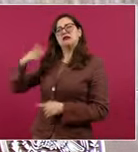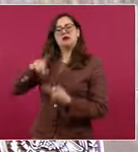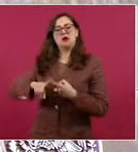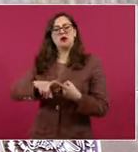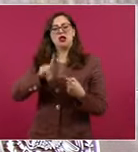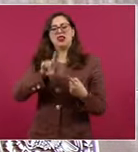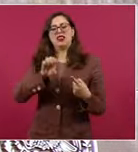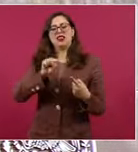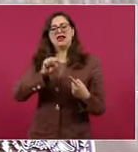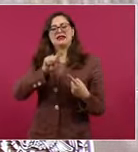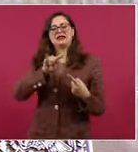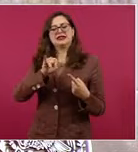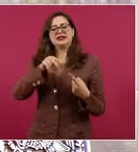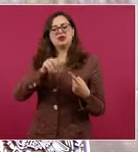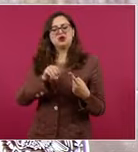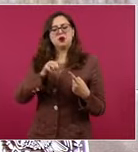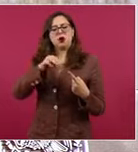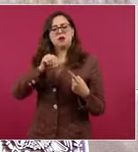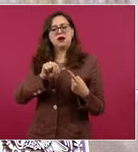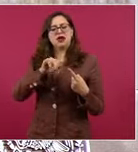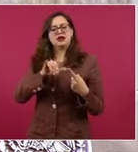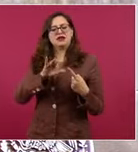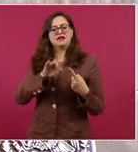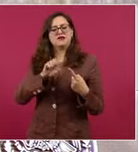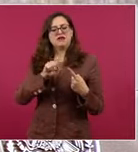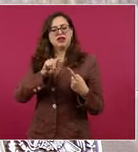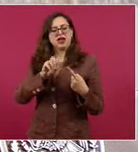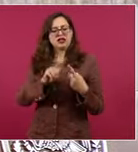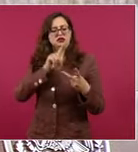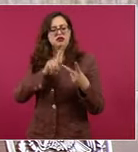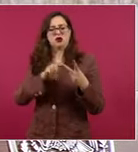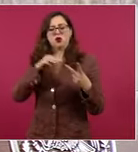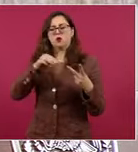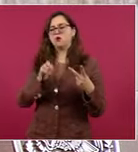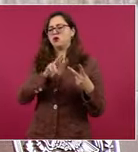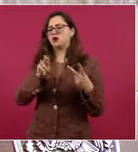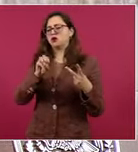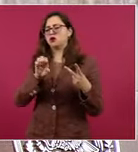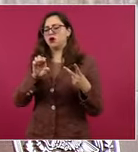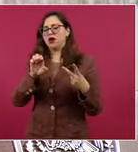Monroe, e iniciar una etapa nueva en nuestras relaciones,